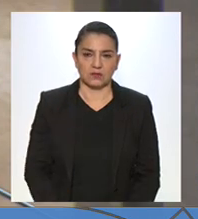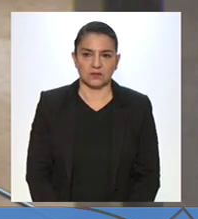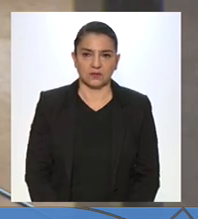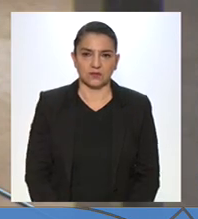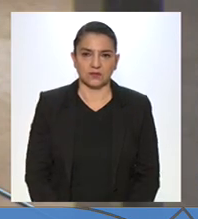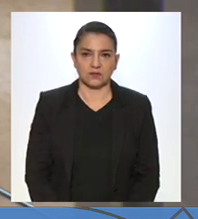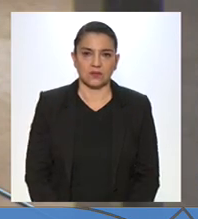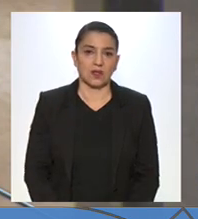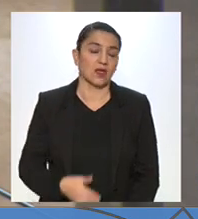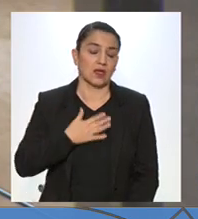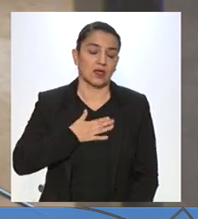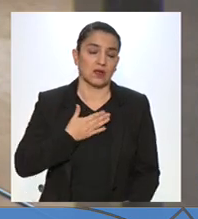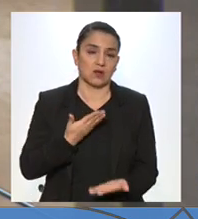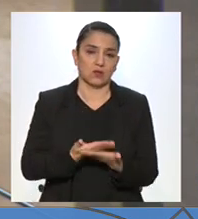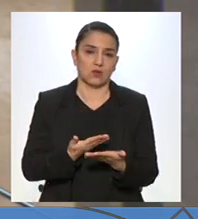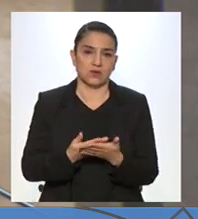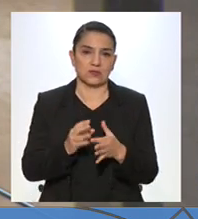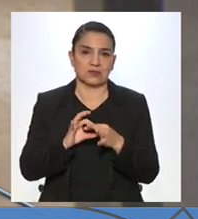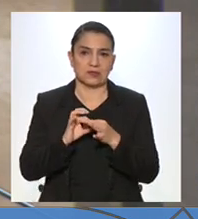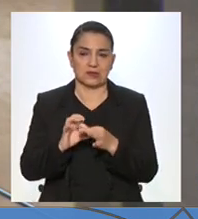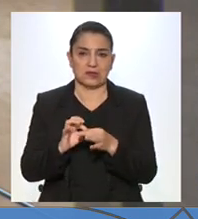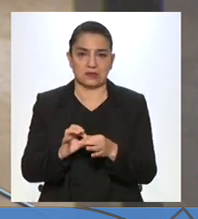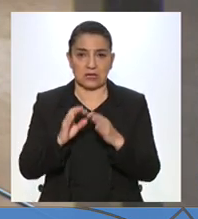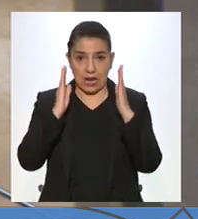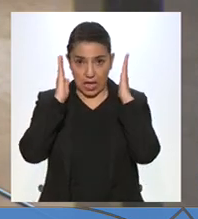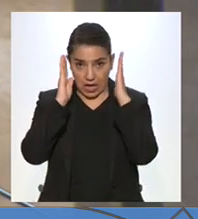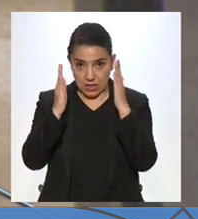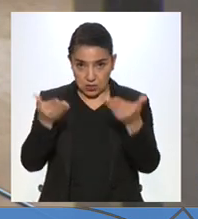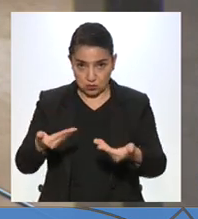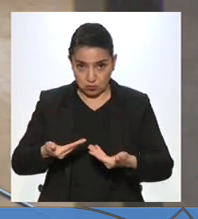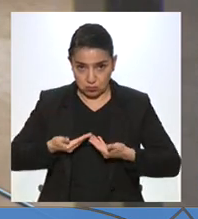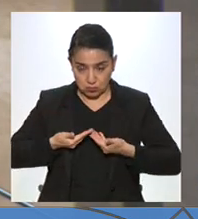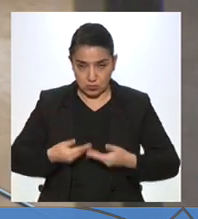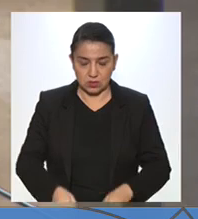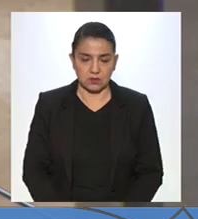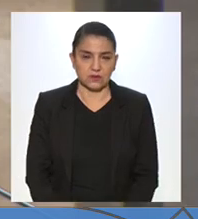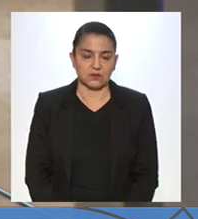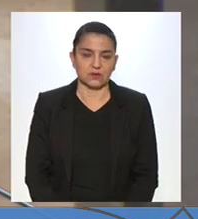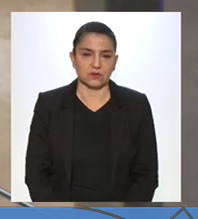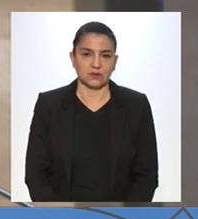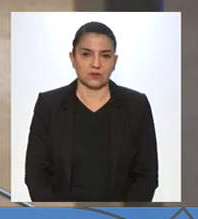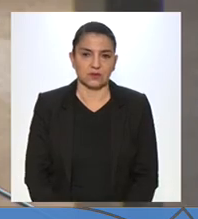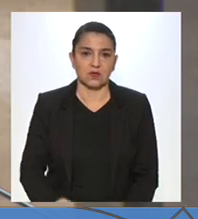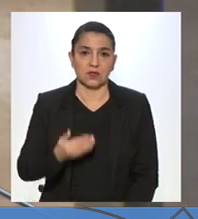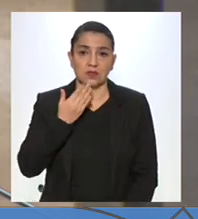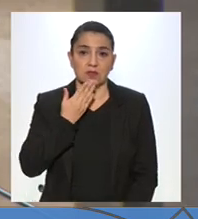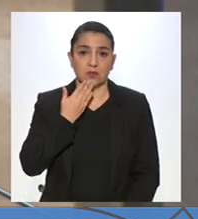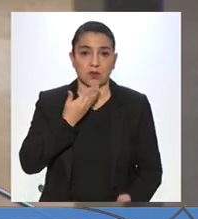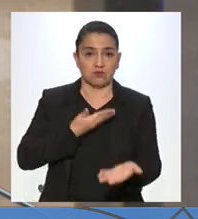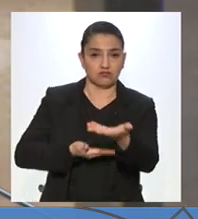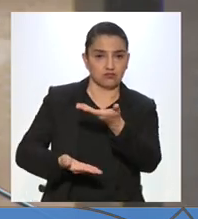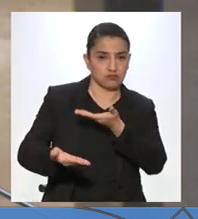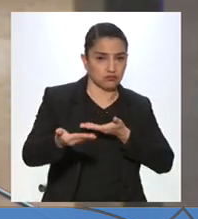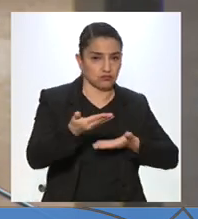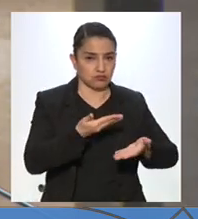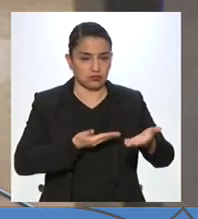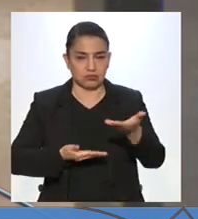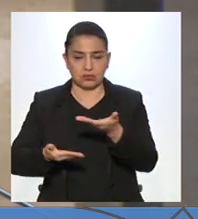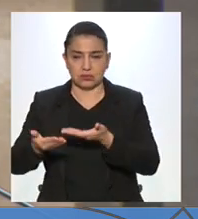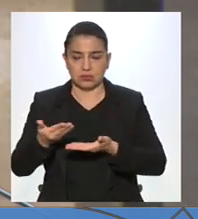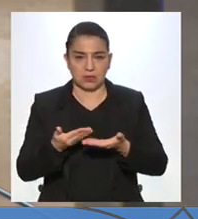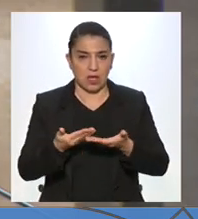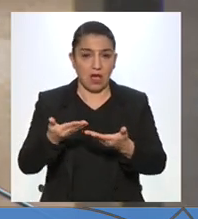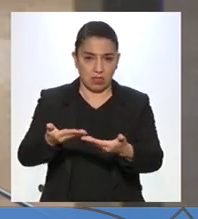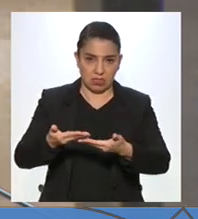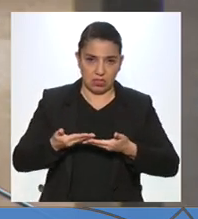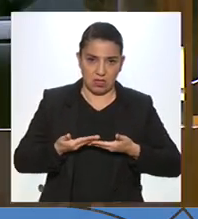Así que quiero aprovechar de agradecer la atención y la retroalimentación que nos han ido dando durante todo ese tiempo.